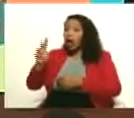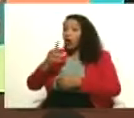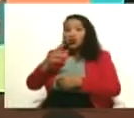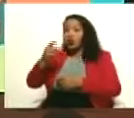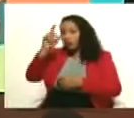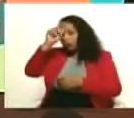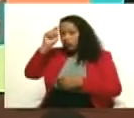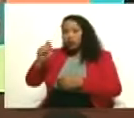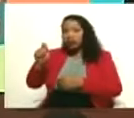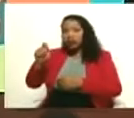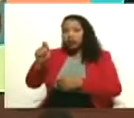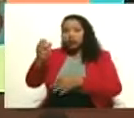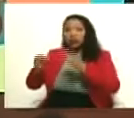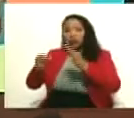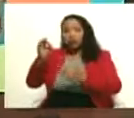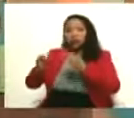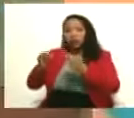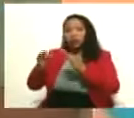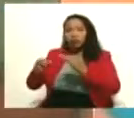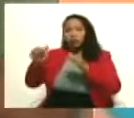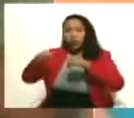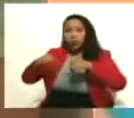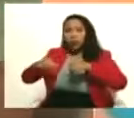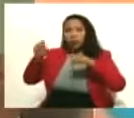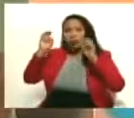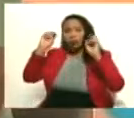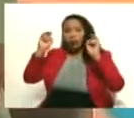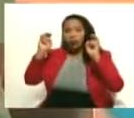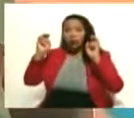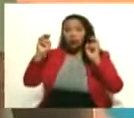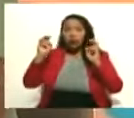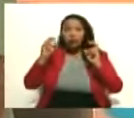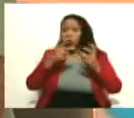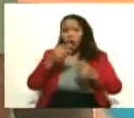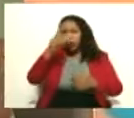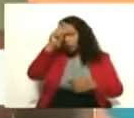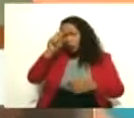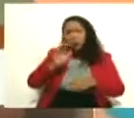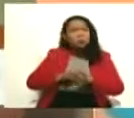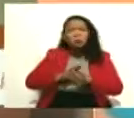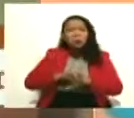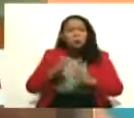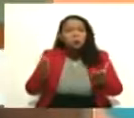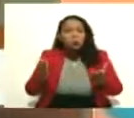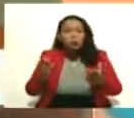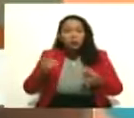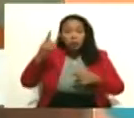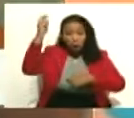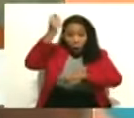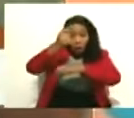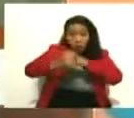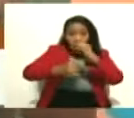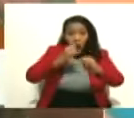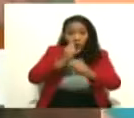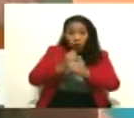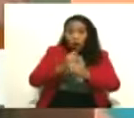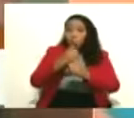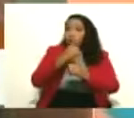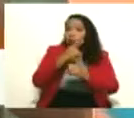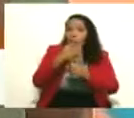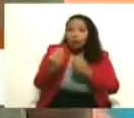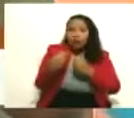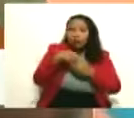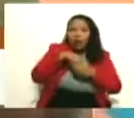reconoce la jurisdicción de la Corte en este tema y no la reconoce fundamentalmente porque la Corte no tiene una postura